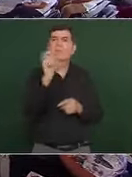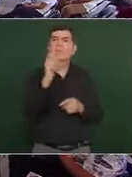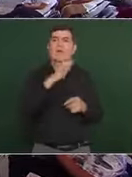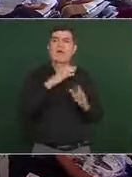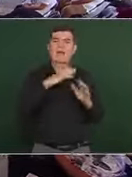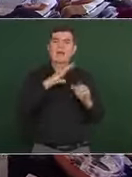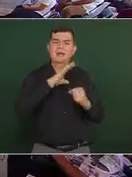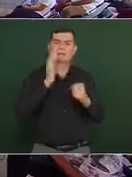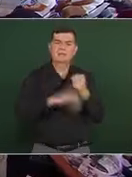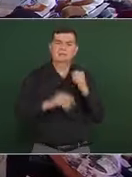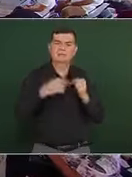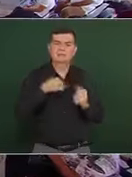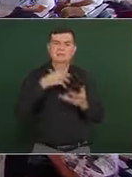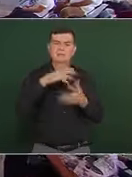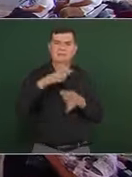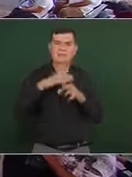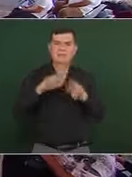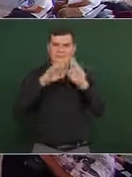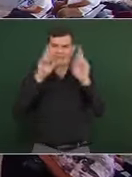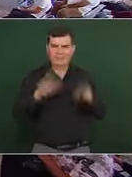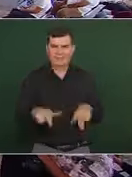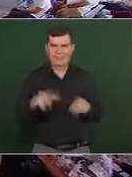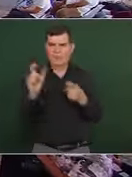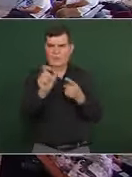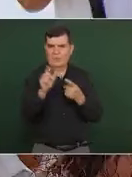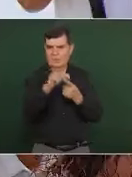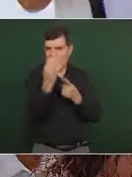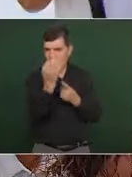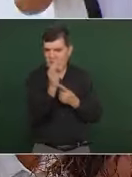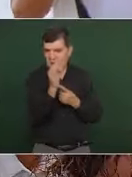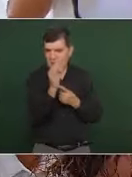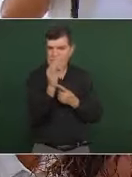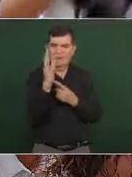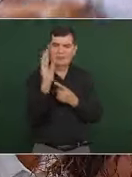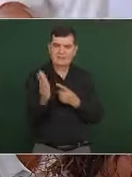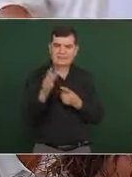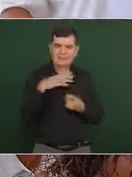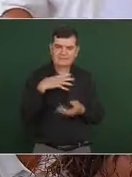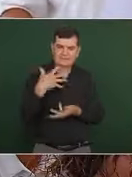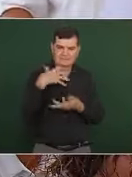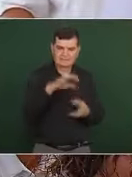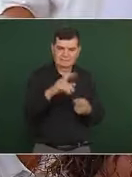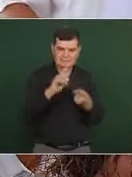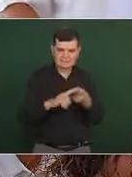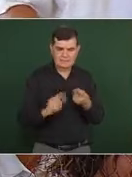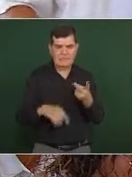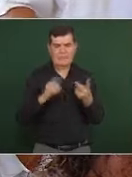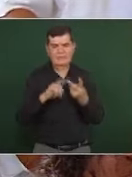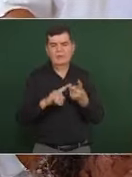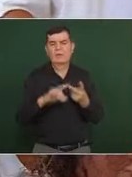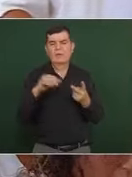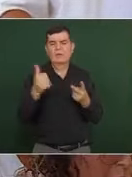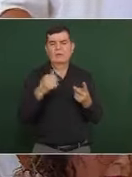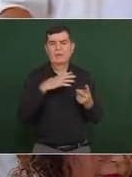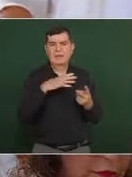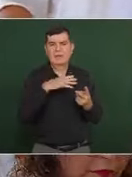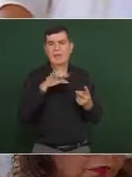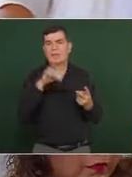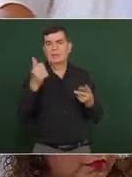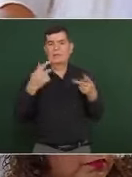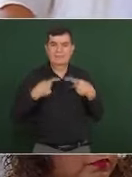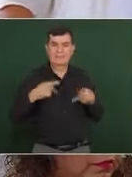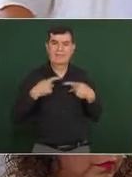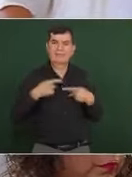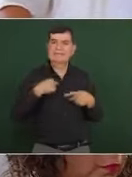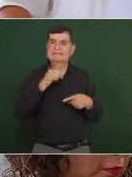ya entregados todos los paquetes de enseres, si en febrero ya entiendo que llegarían todos. Y si hay alguna persona